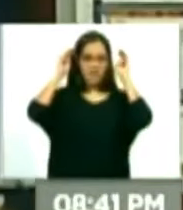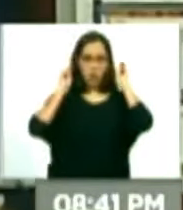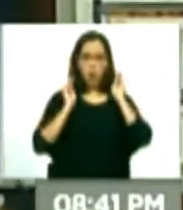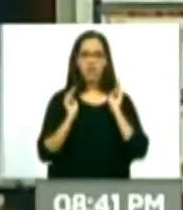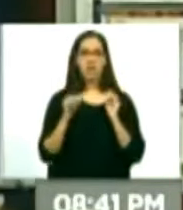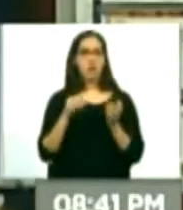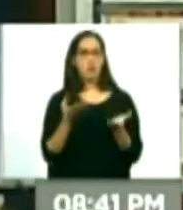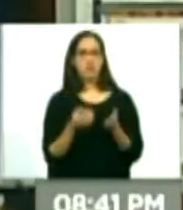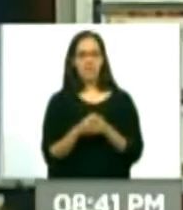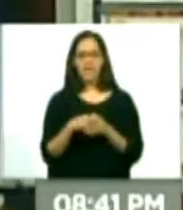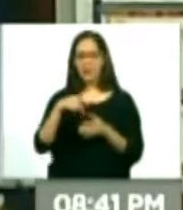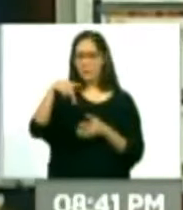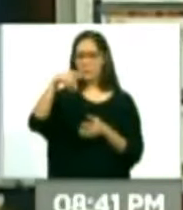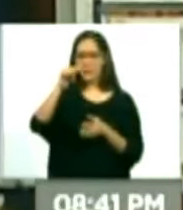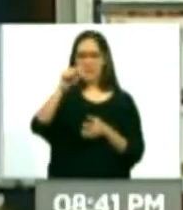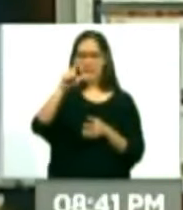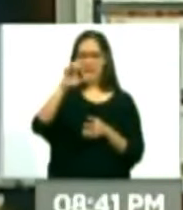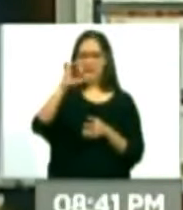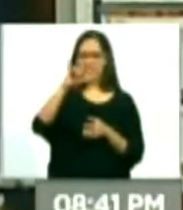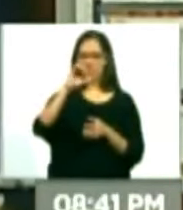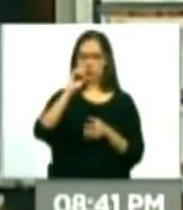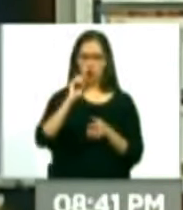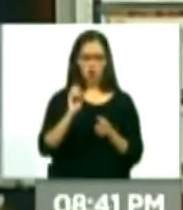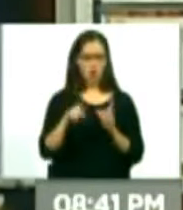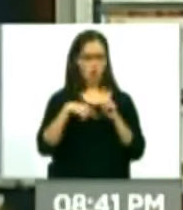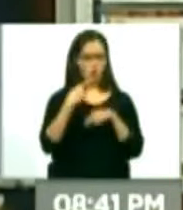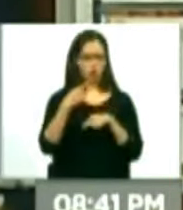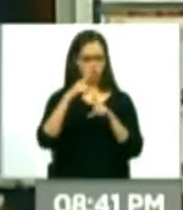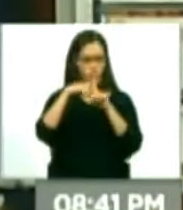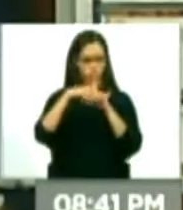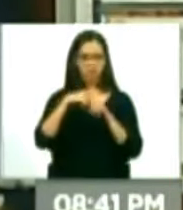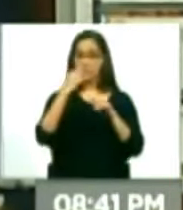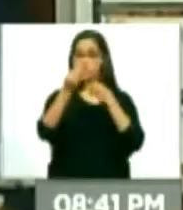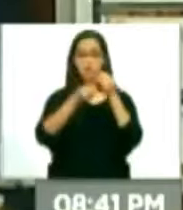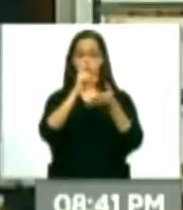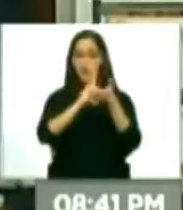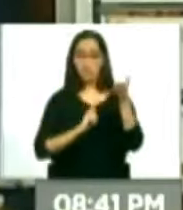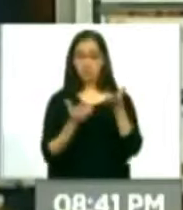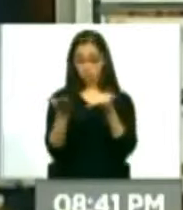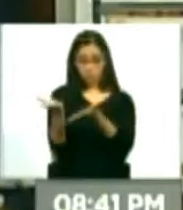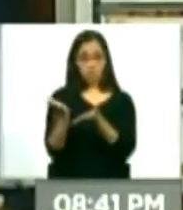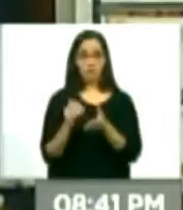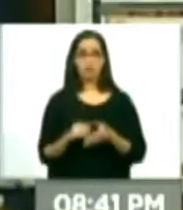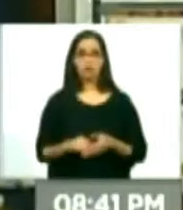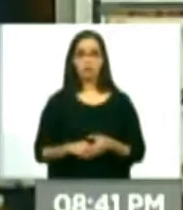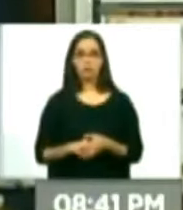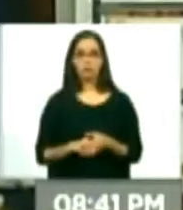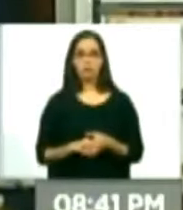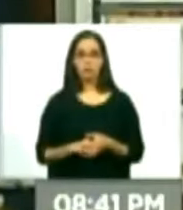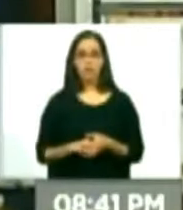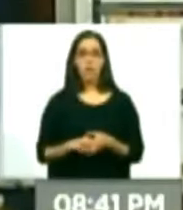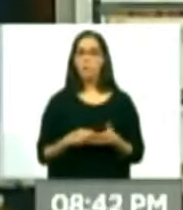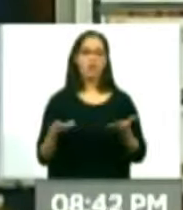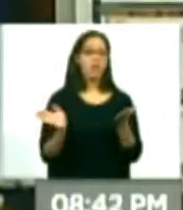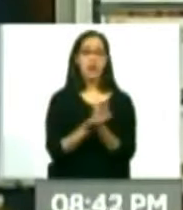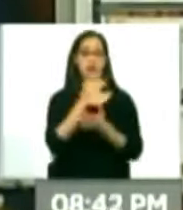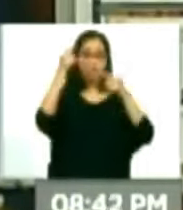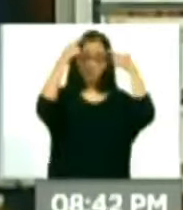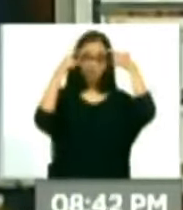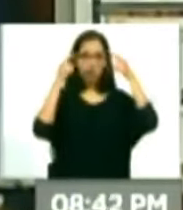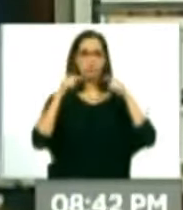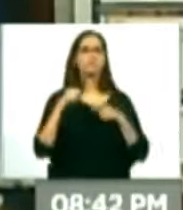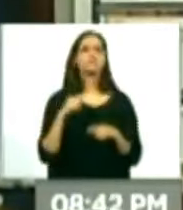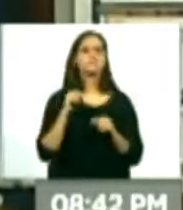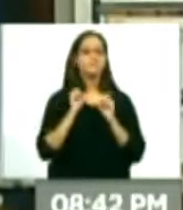tal Plas. Y era el otro que estaba en súmate, que hicieron la lista. Fueron ellos. Porque iban a salir de Hugo Chávez. No se